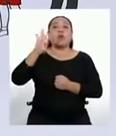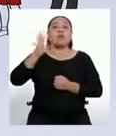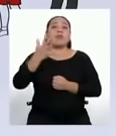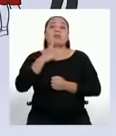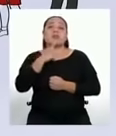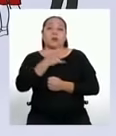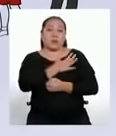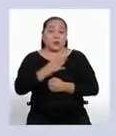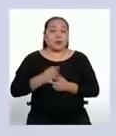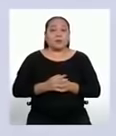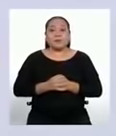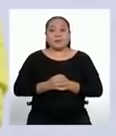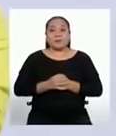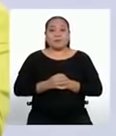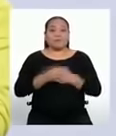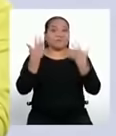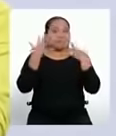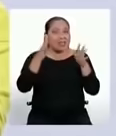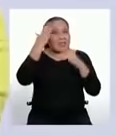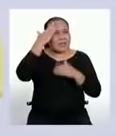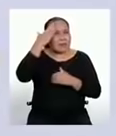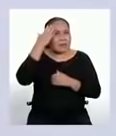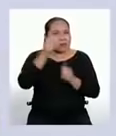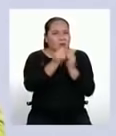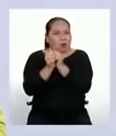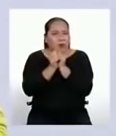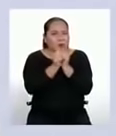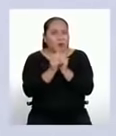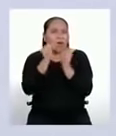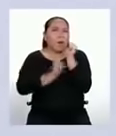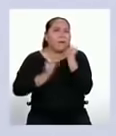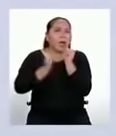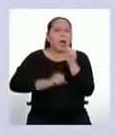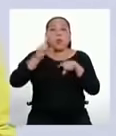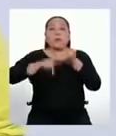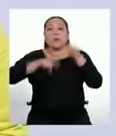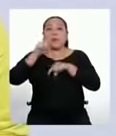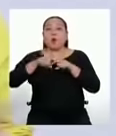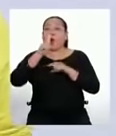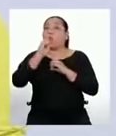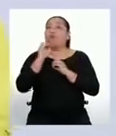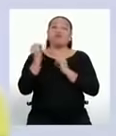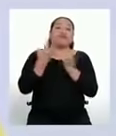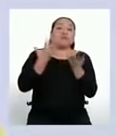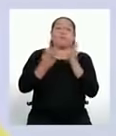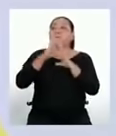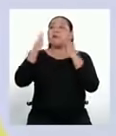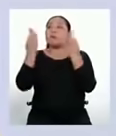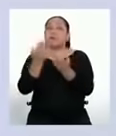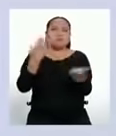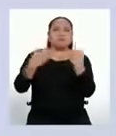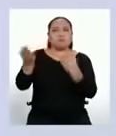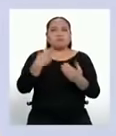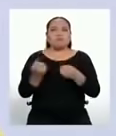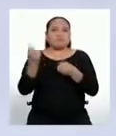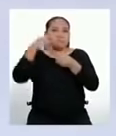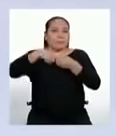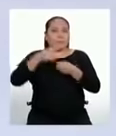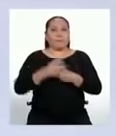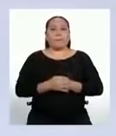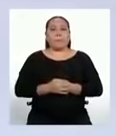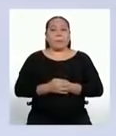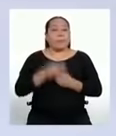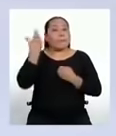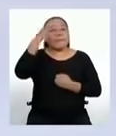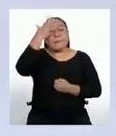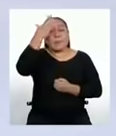quinto de secundaria. Ya saben que si están acompañados de algún hermano, algún primo o algún familiar, pues vamos, díganle que se sume con nosotros.